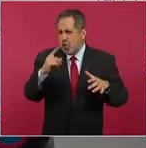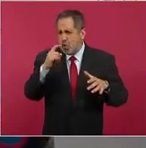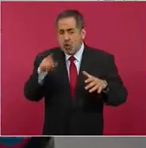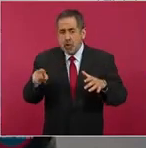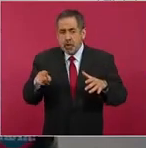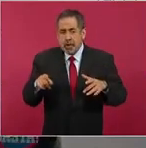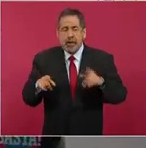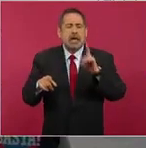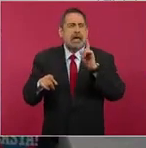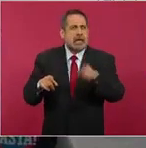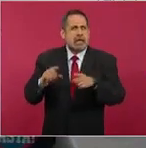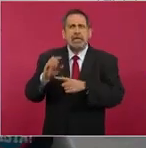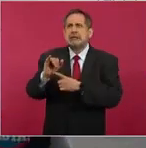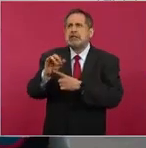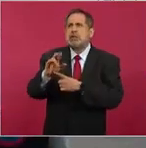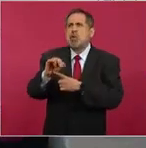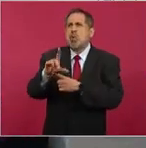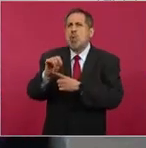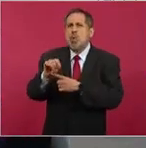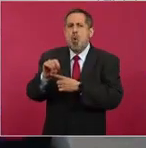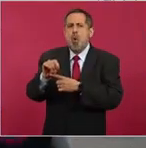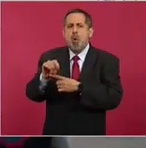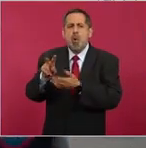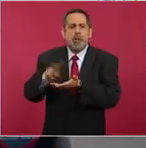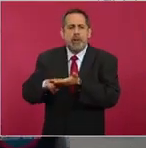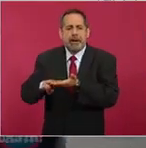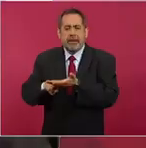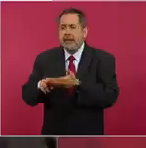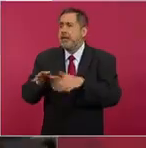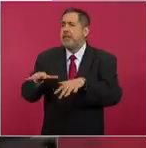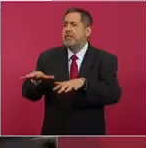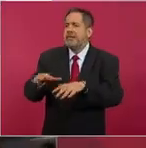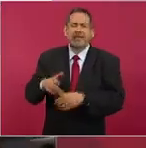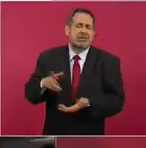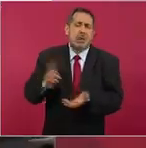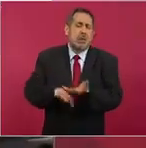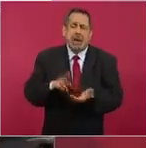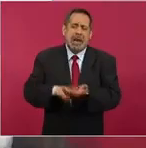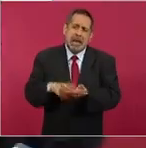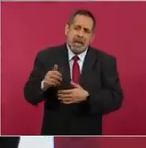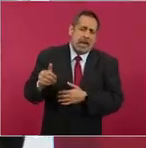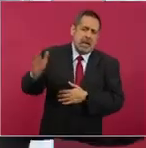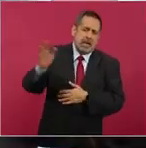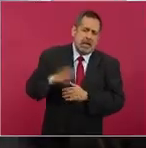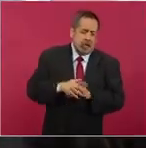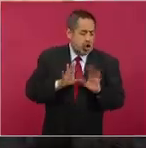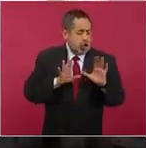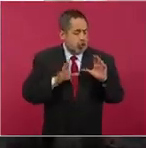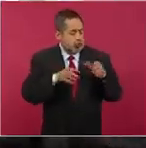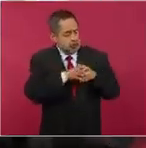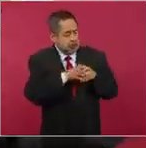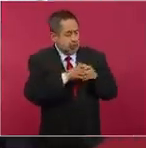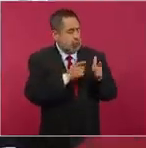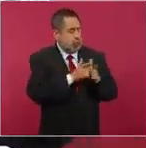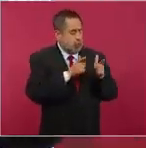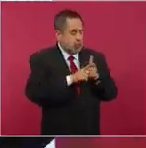el círculo verde, ese no contaba, era el círculo rojo,